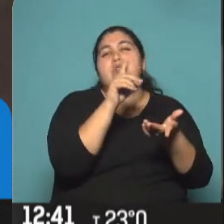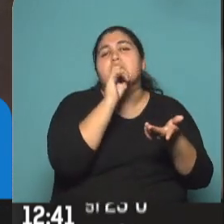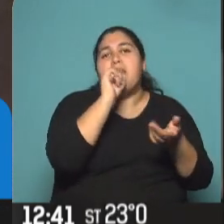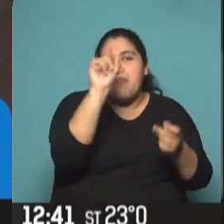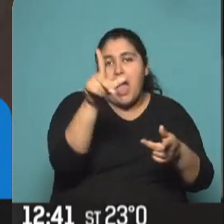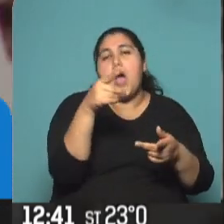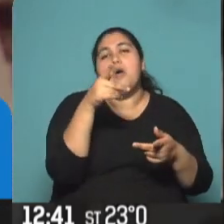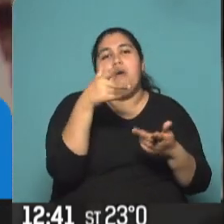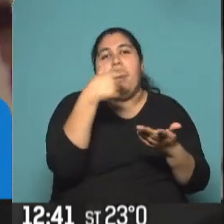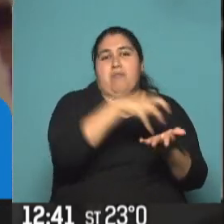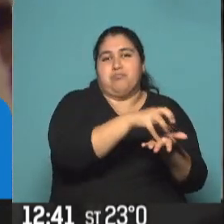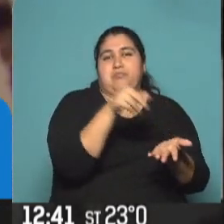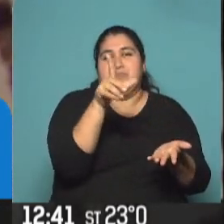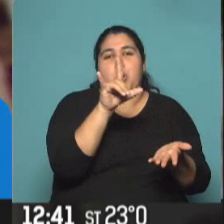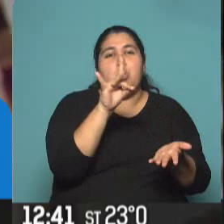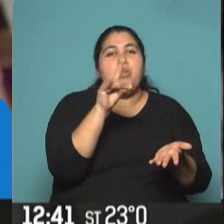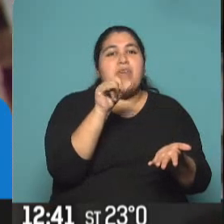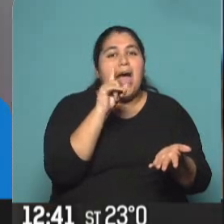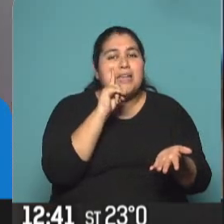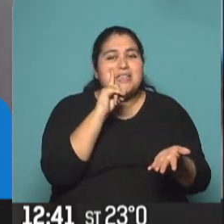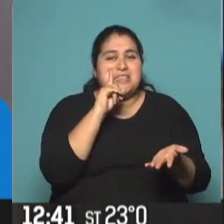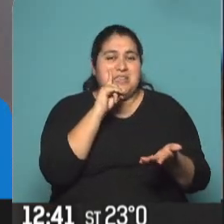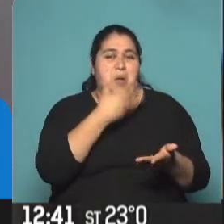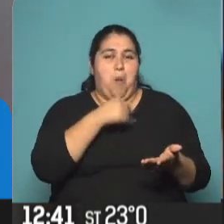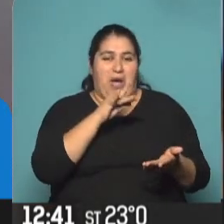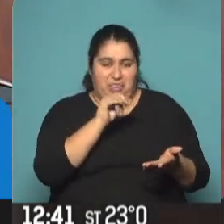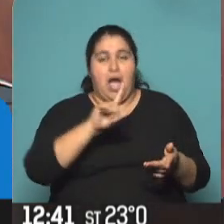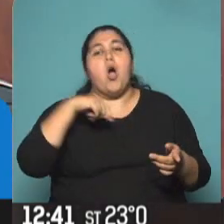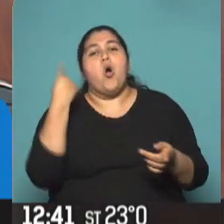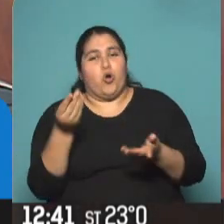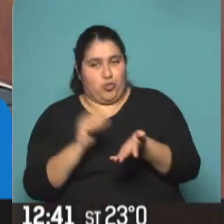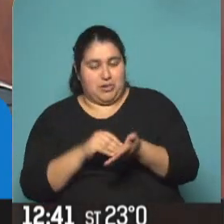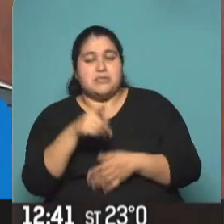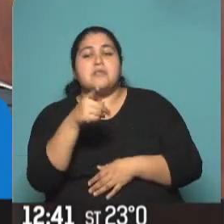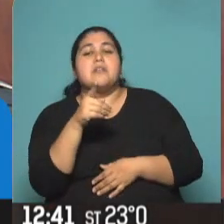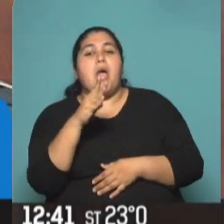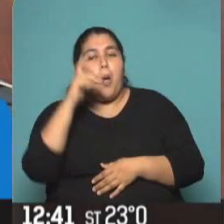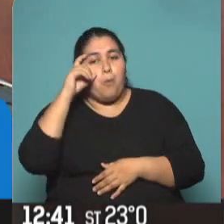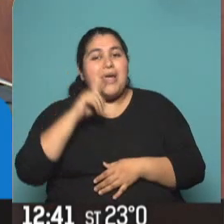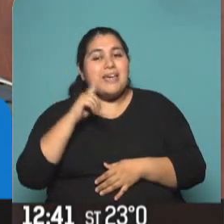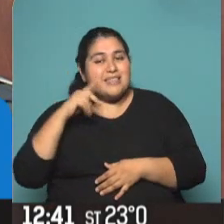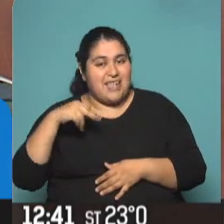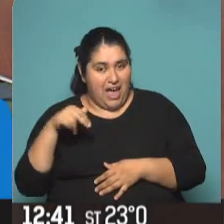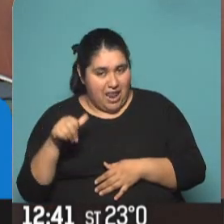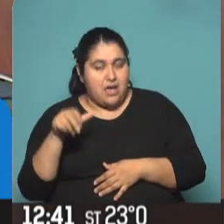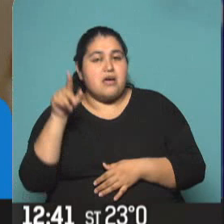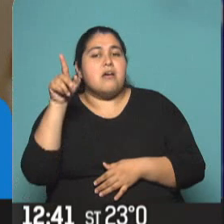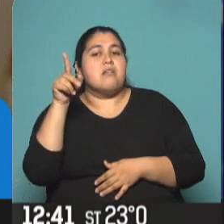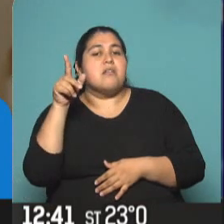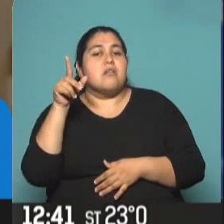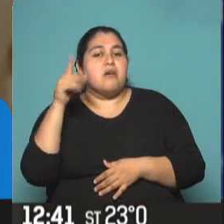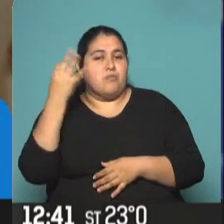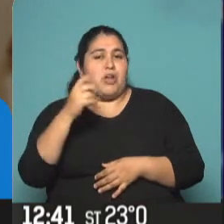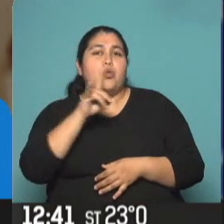sucursal en la au die de la banda hacemos un esfuerzo de tiempo a convertir la ración lauris es la de alderetes